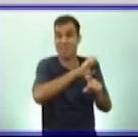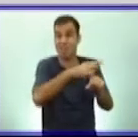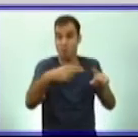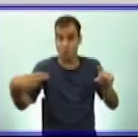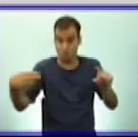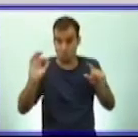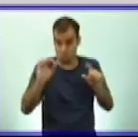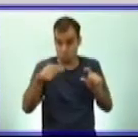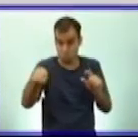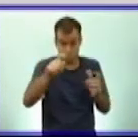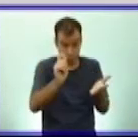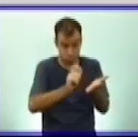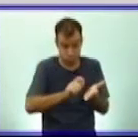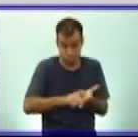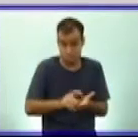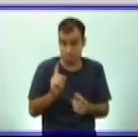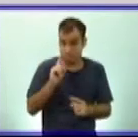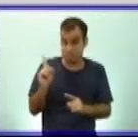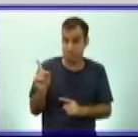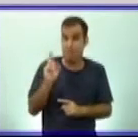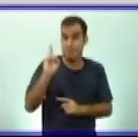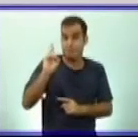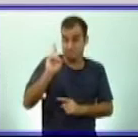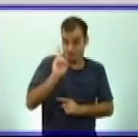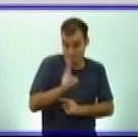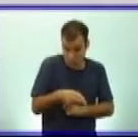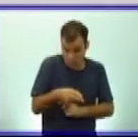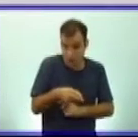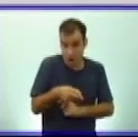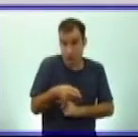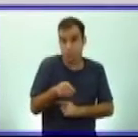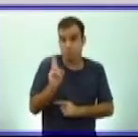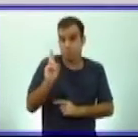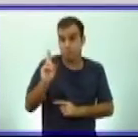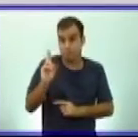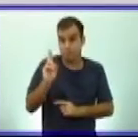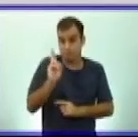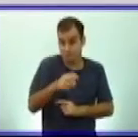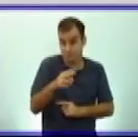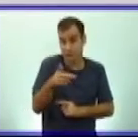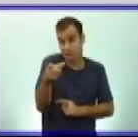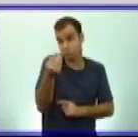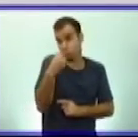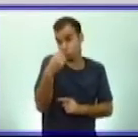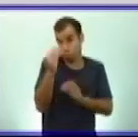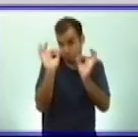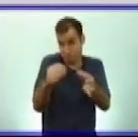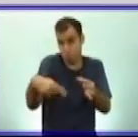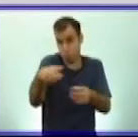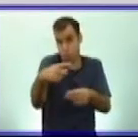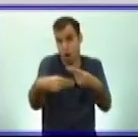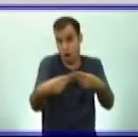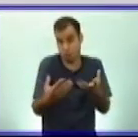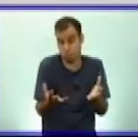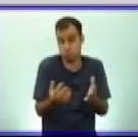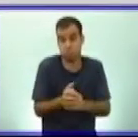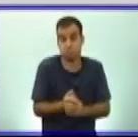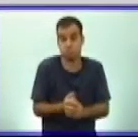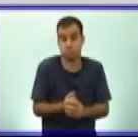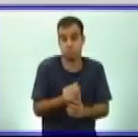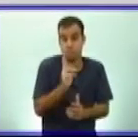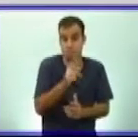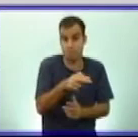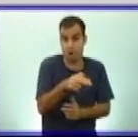suyas, que el valor de la potencia, que es el consumo que usted efectúa, es el producto del valor